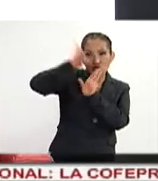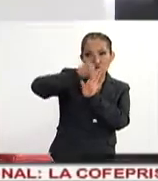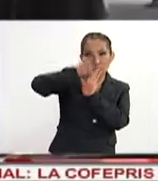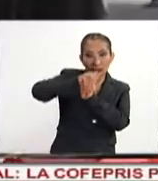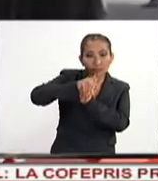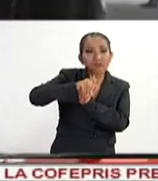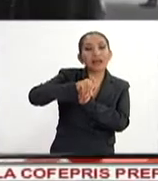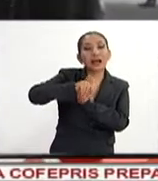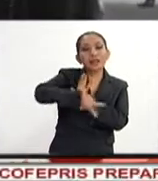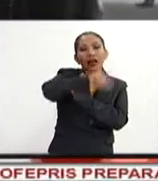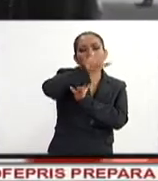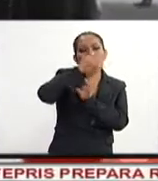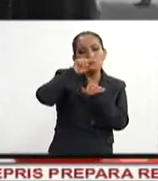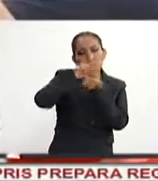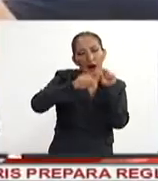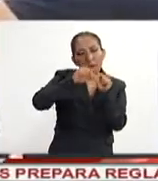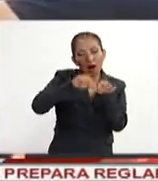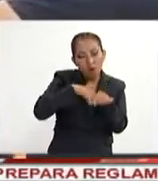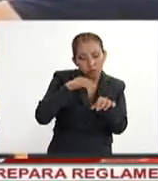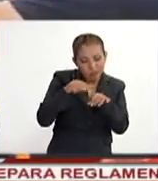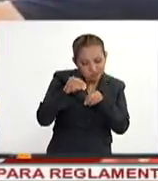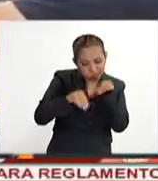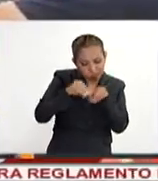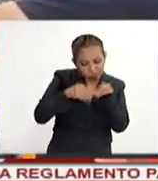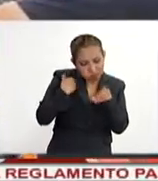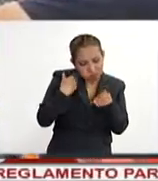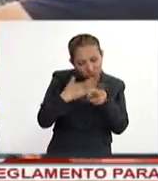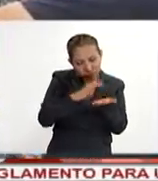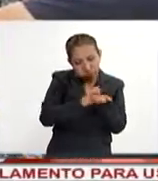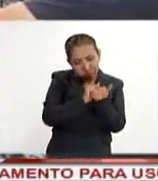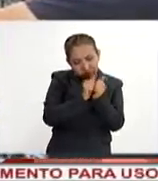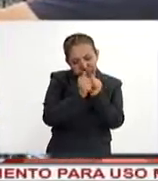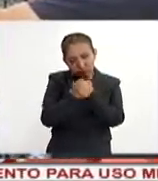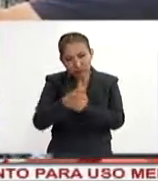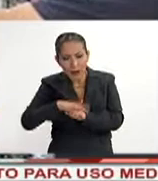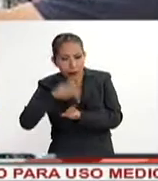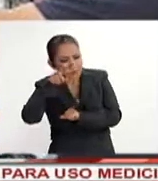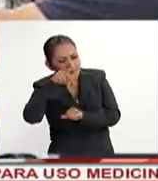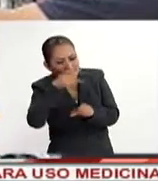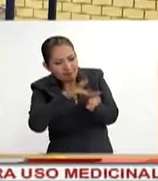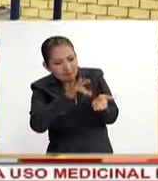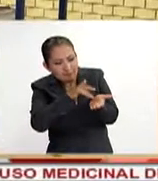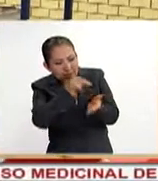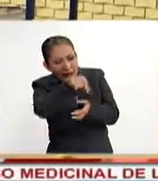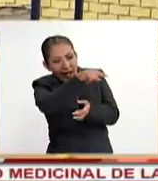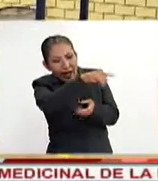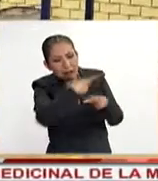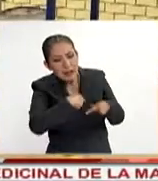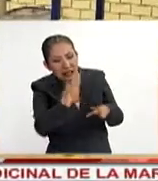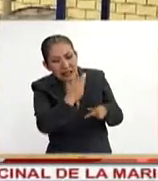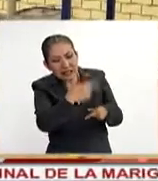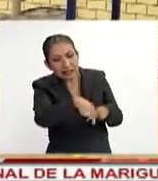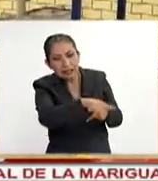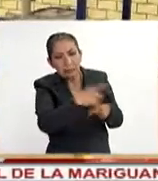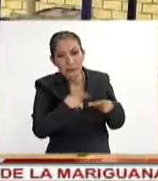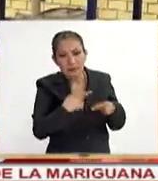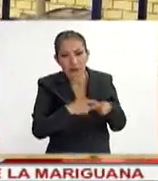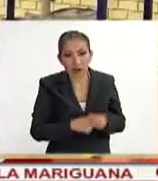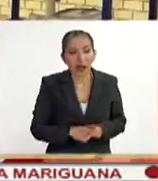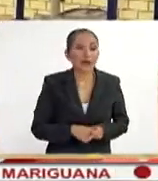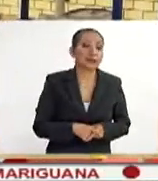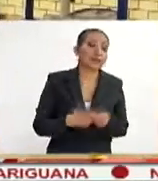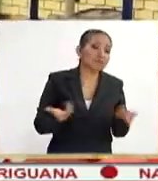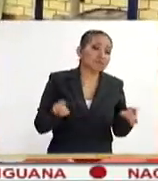y posteriormente fuimos trabajando ese desarrollo y nos fuimos basando más ya hacia las demandas del cliente.